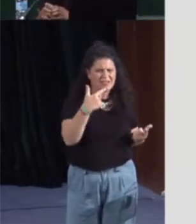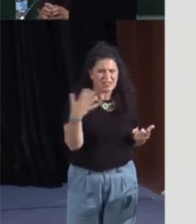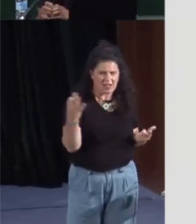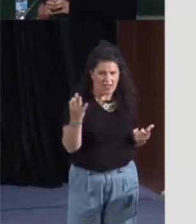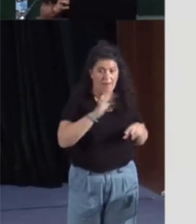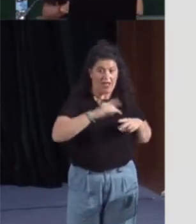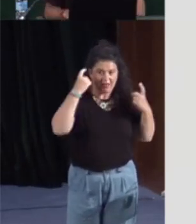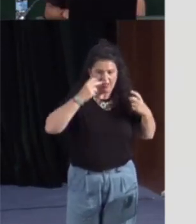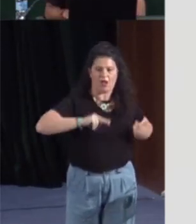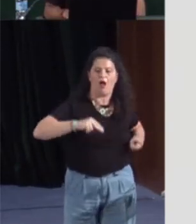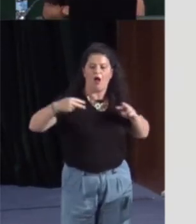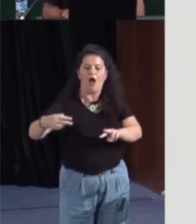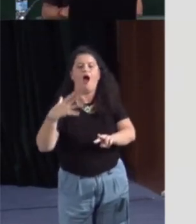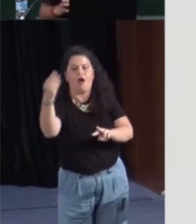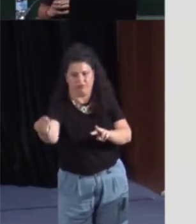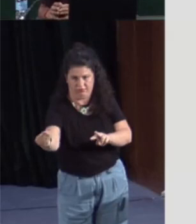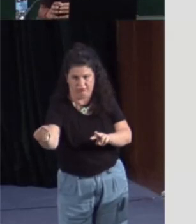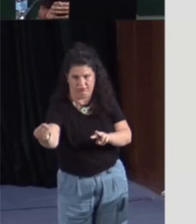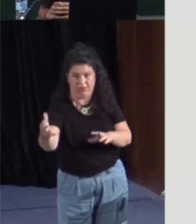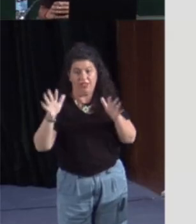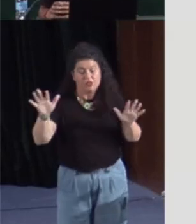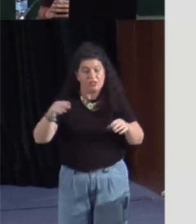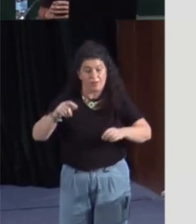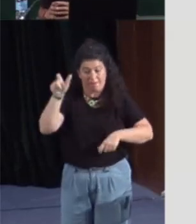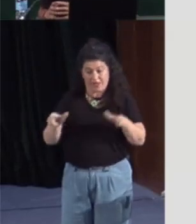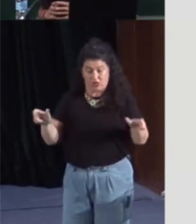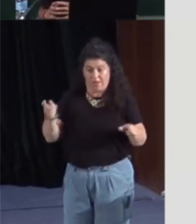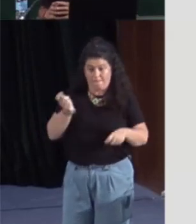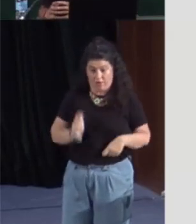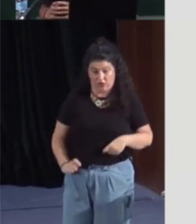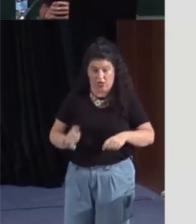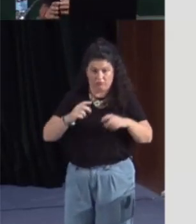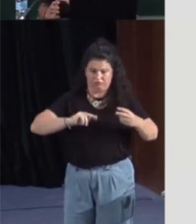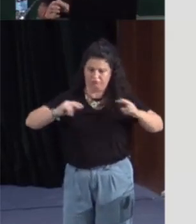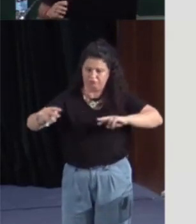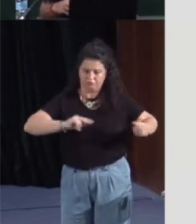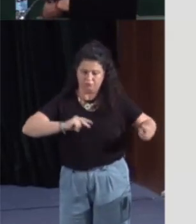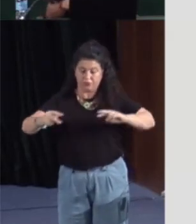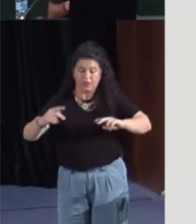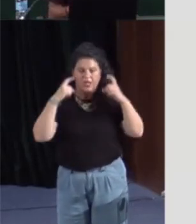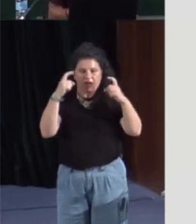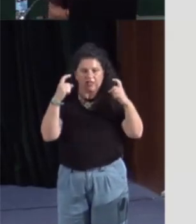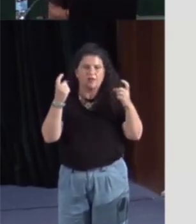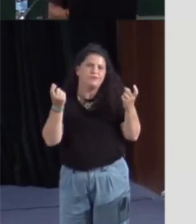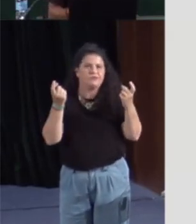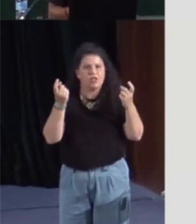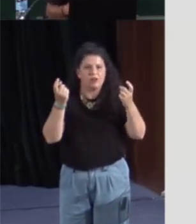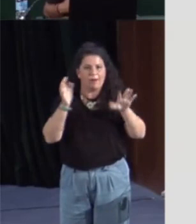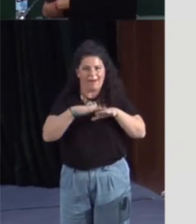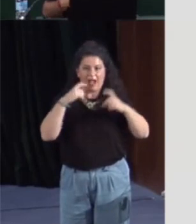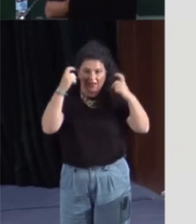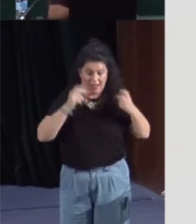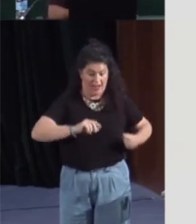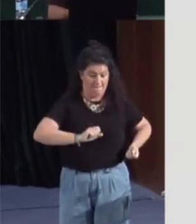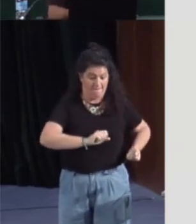meta. Y que los traductores, para tratar de preservar esa metáfora, lo que hacen es, como técnica principal de traducción,